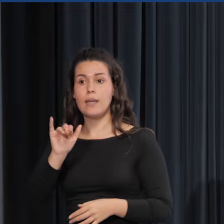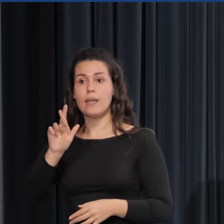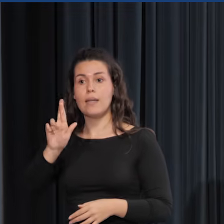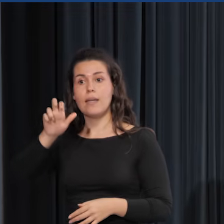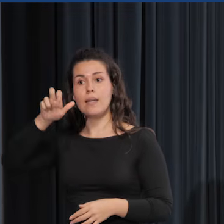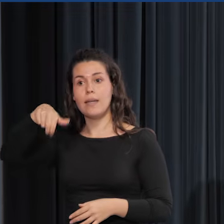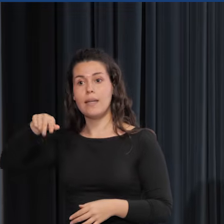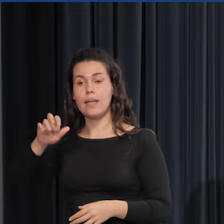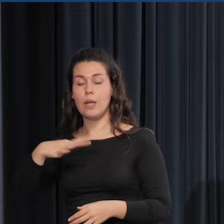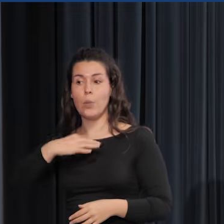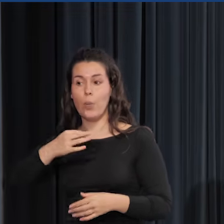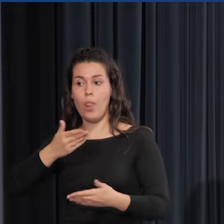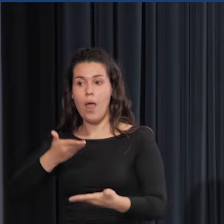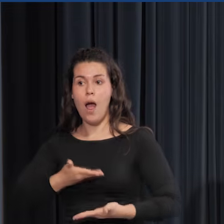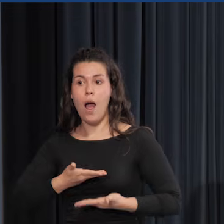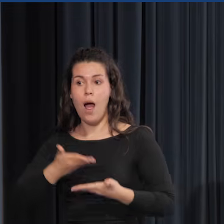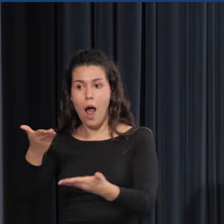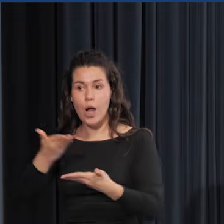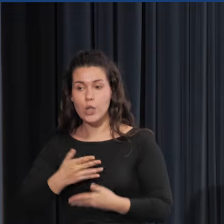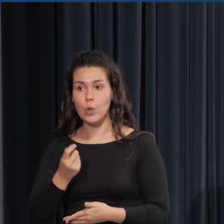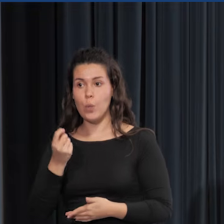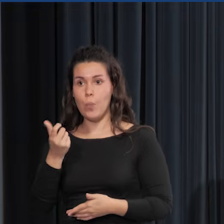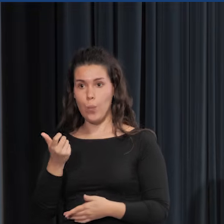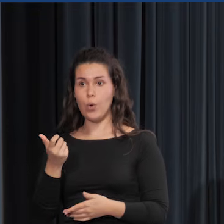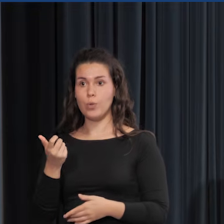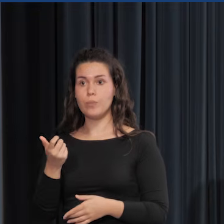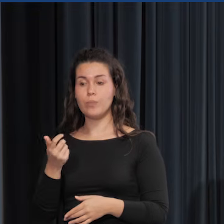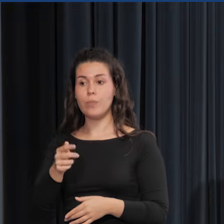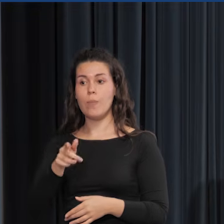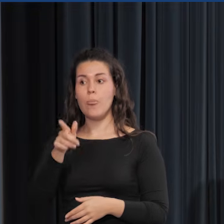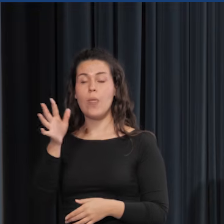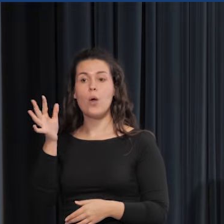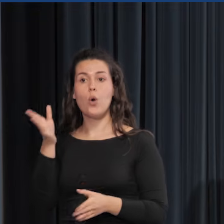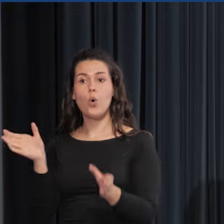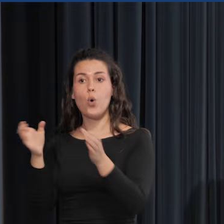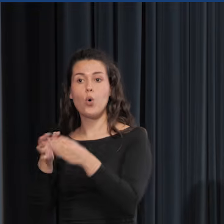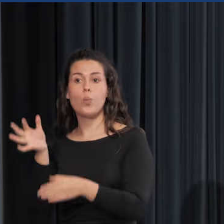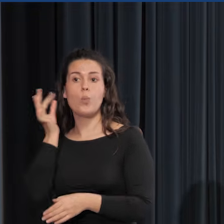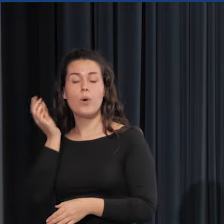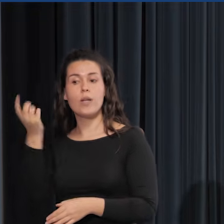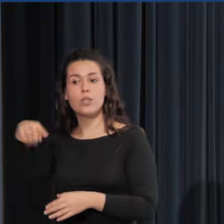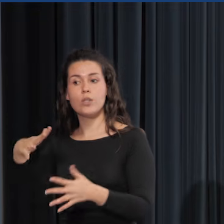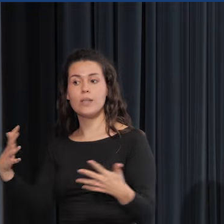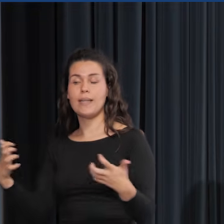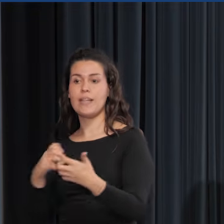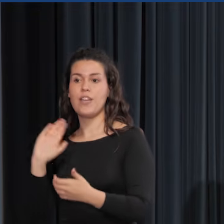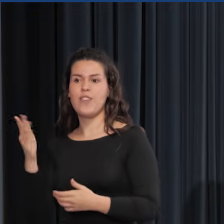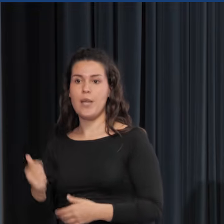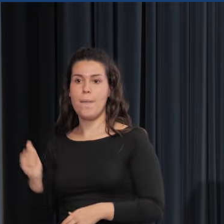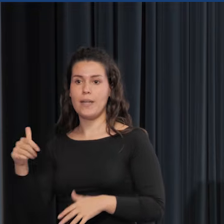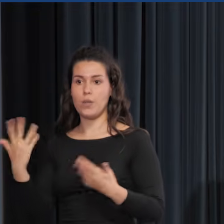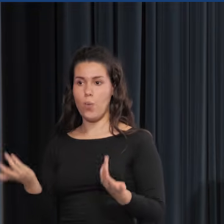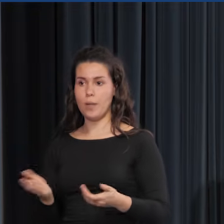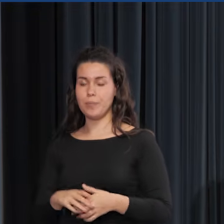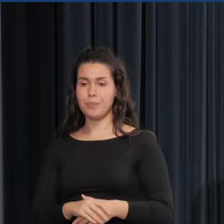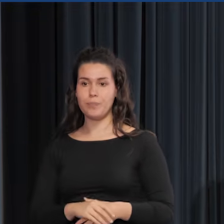nos puedes orientar un poco cuáles son los riesgos que más afectan a las mujeres en este sector. Sí, pues en